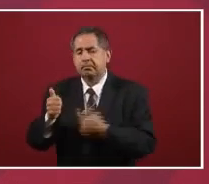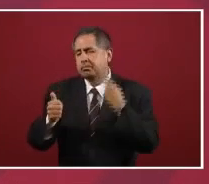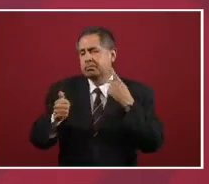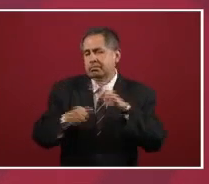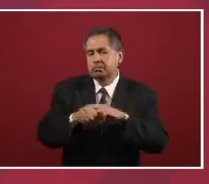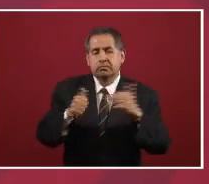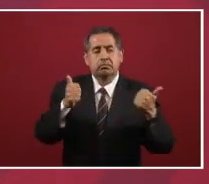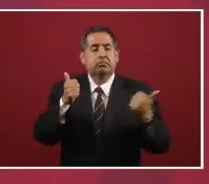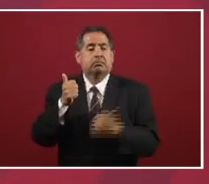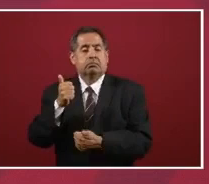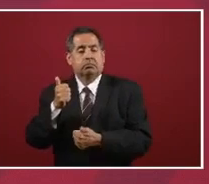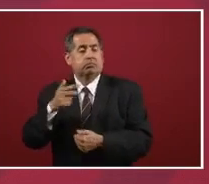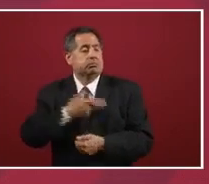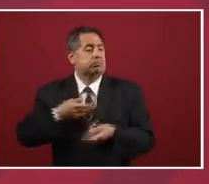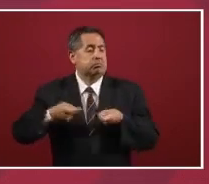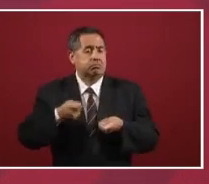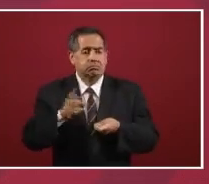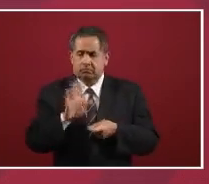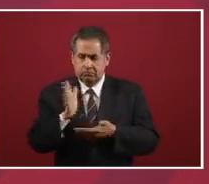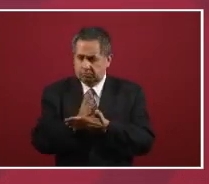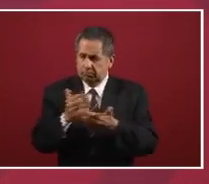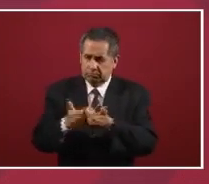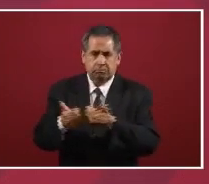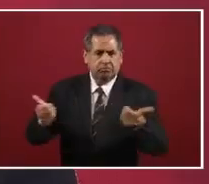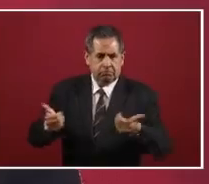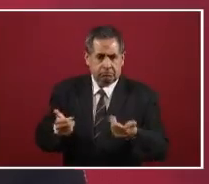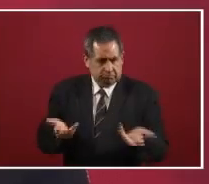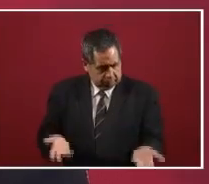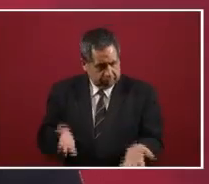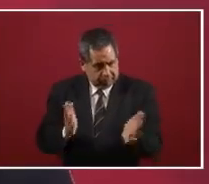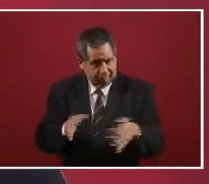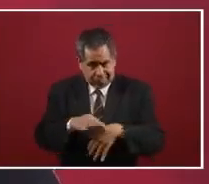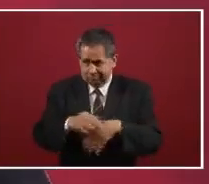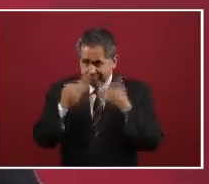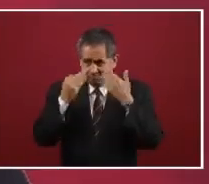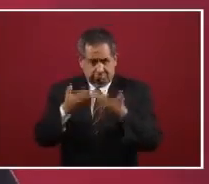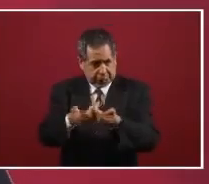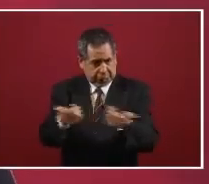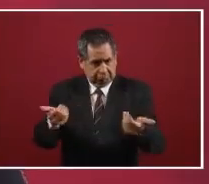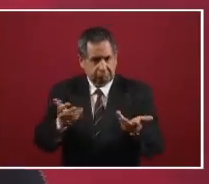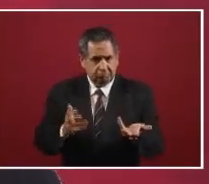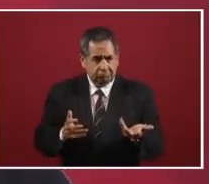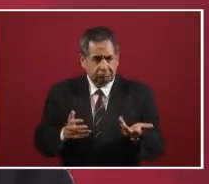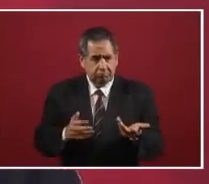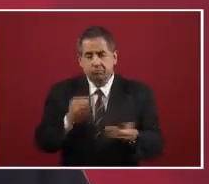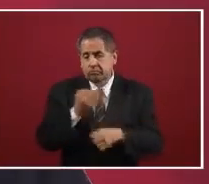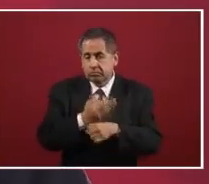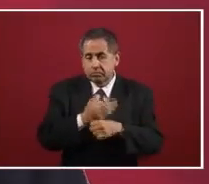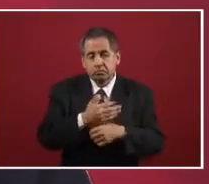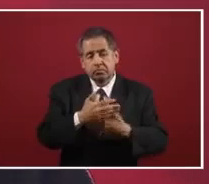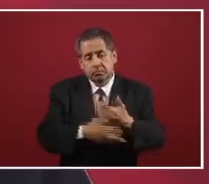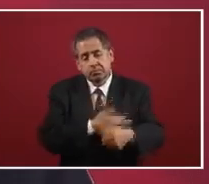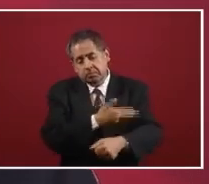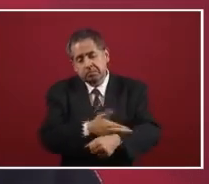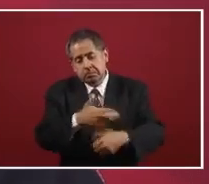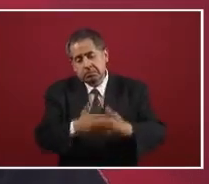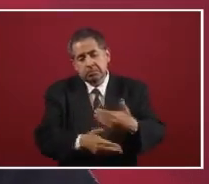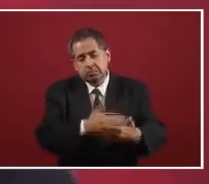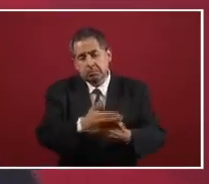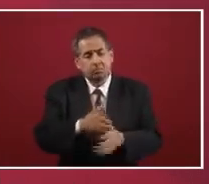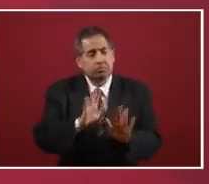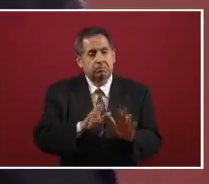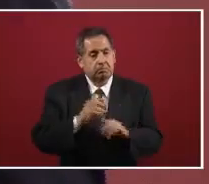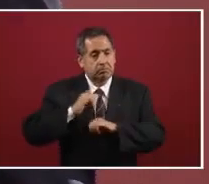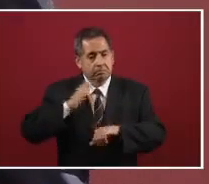del presidente? Pues ya existe esa autonomía, y los procesos que están en curso los